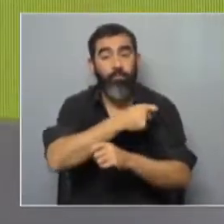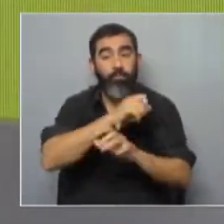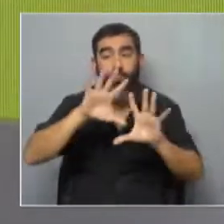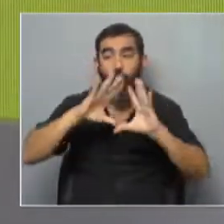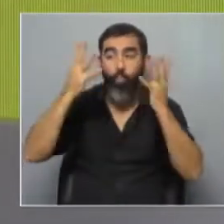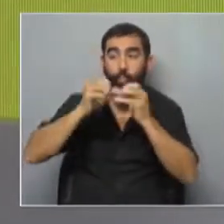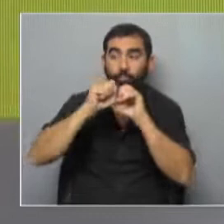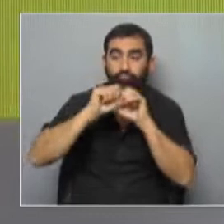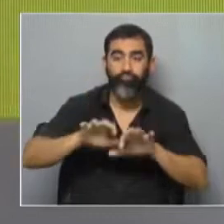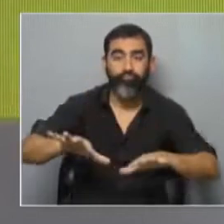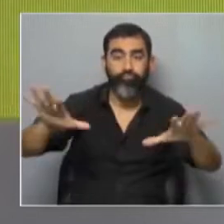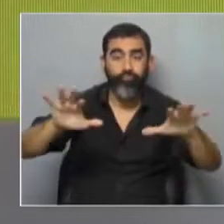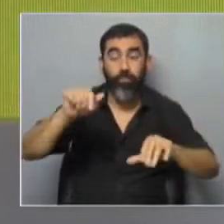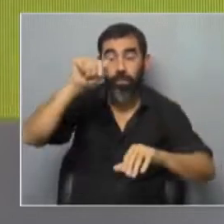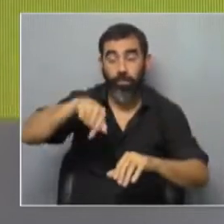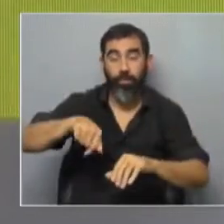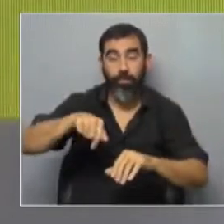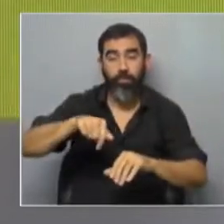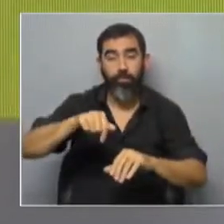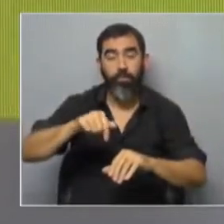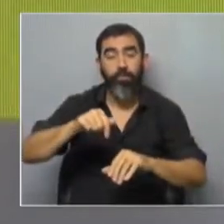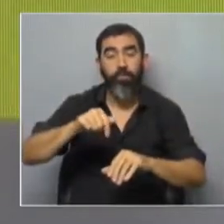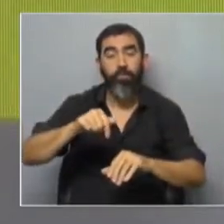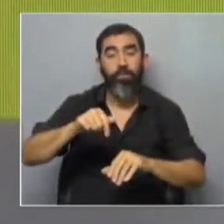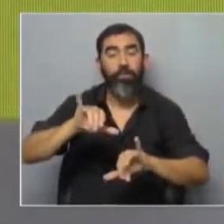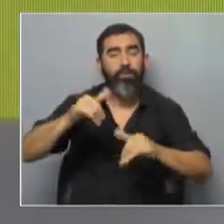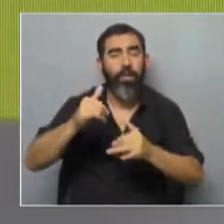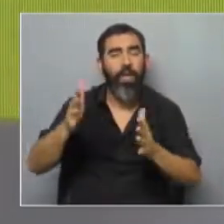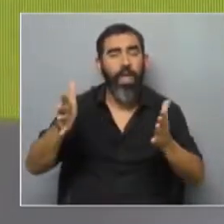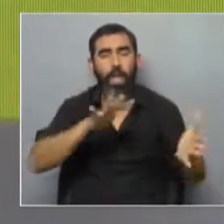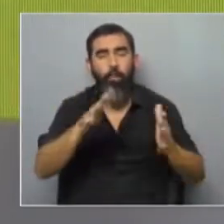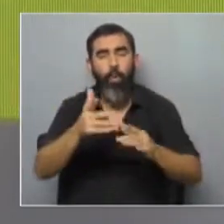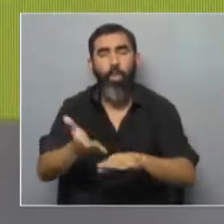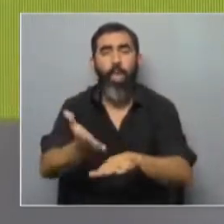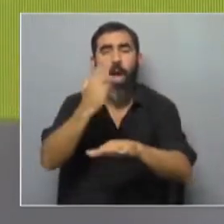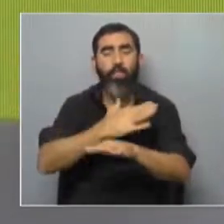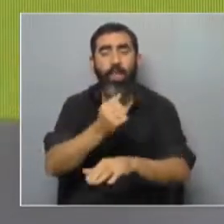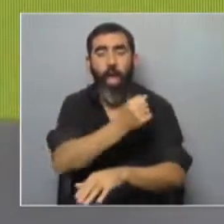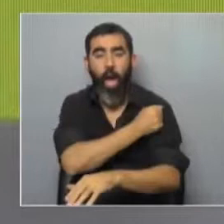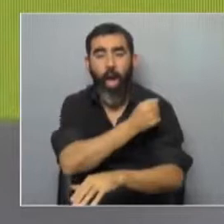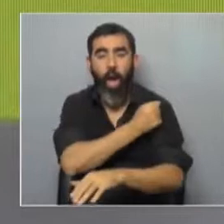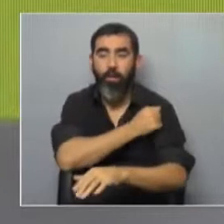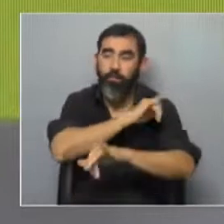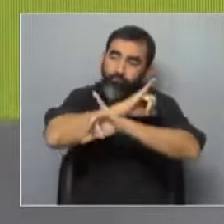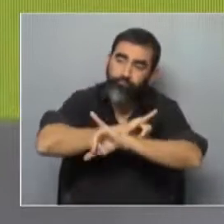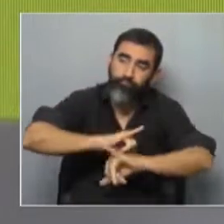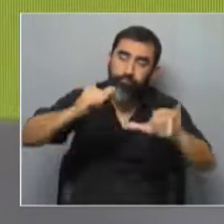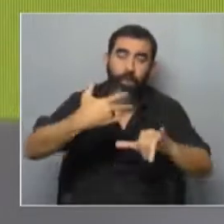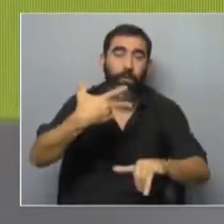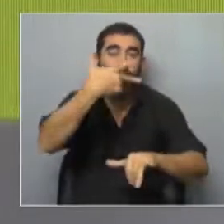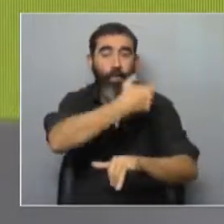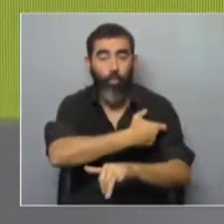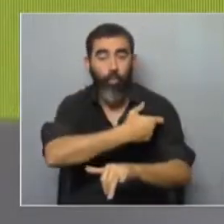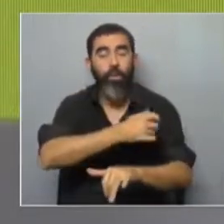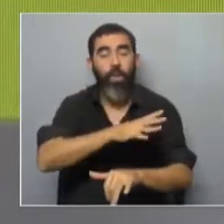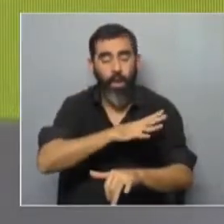nivel mundial. Incluso acá en la época de la colonia ya existía, Artigas era un gran impulsor de la vacuna antivariólica, o sea,